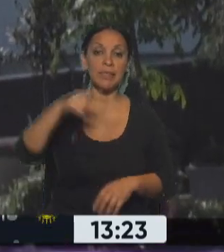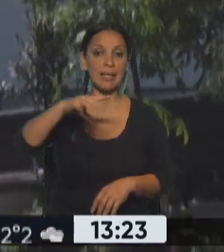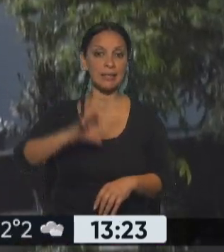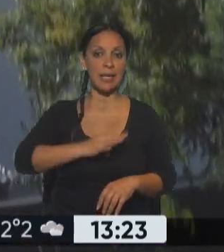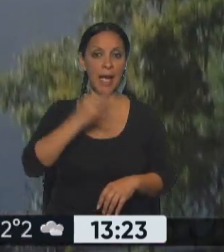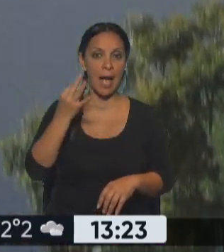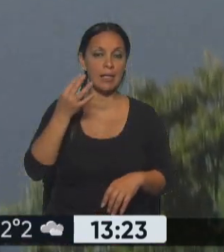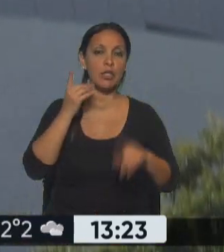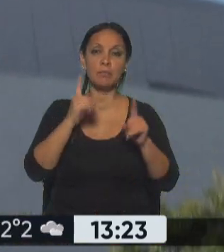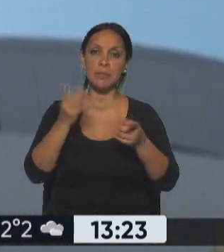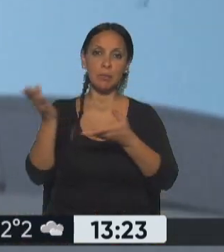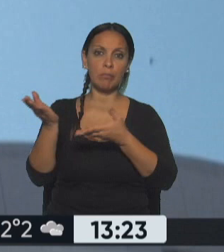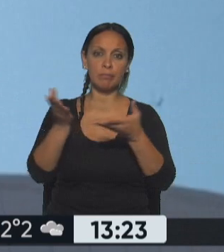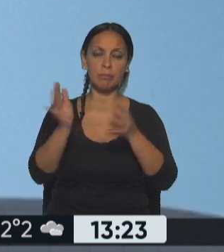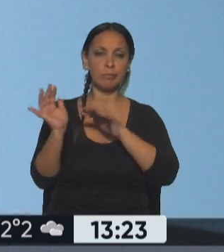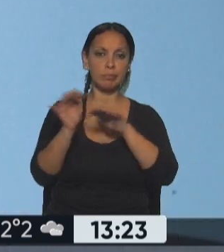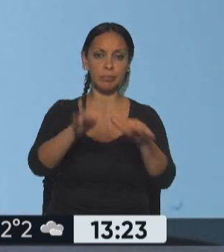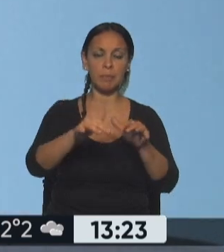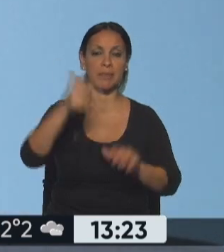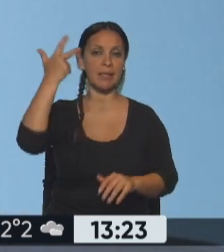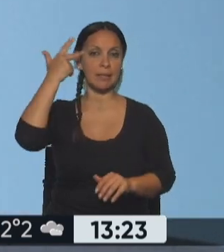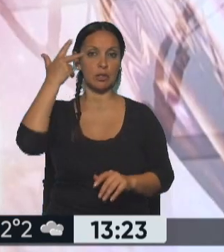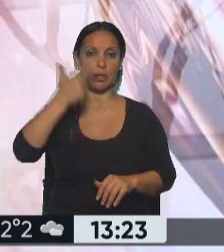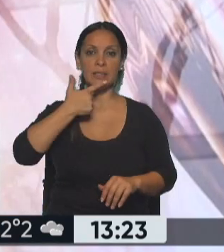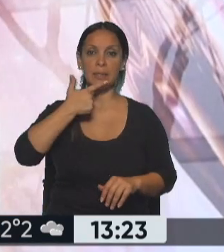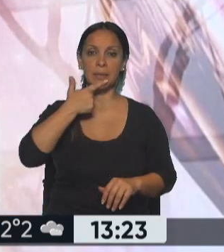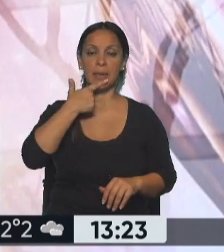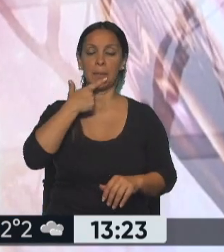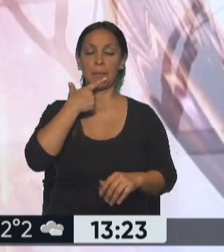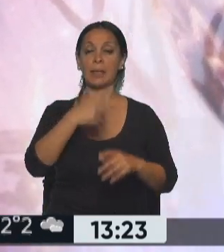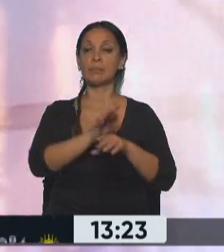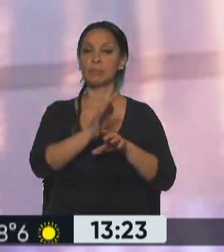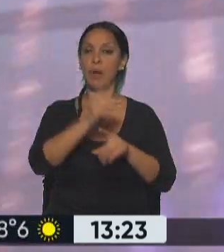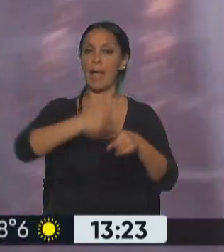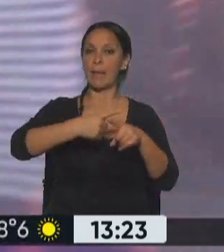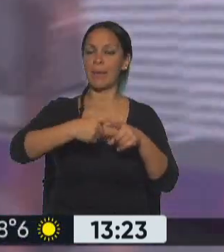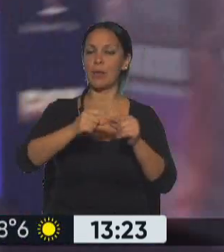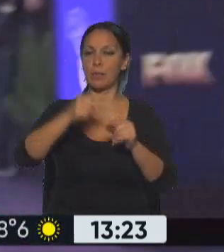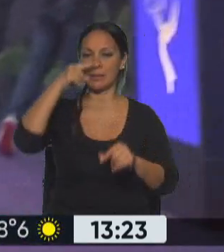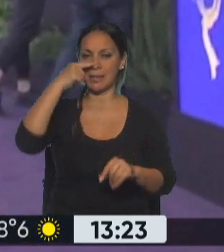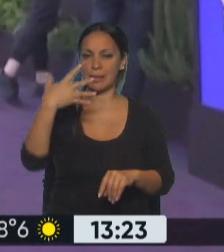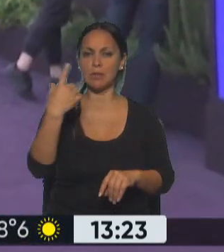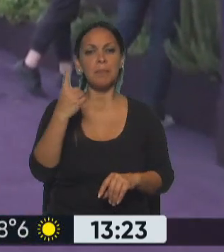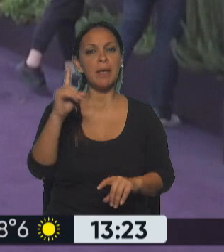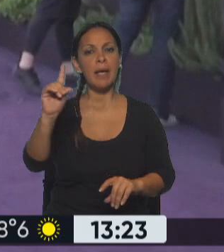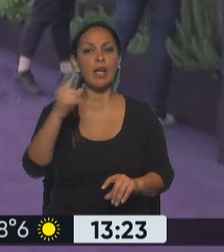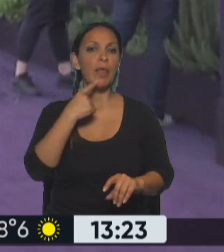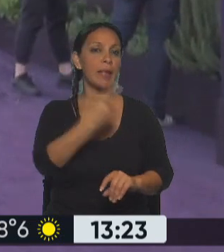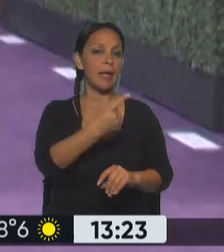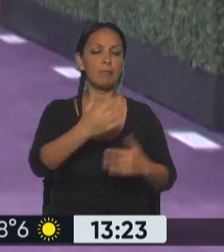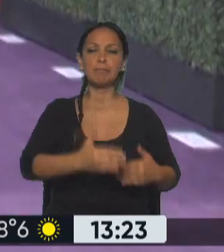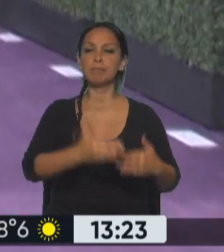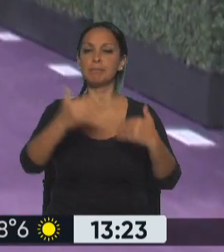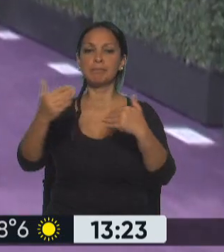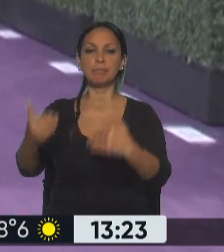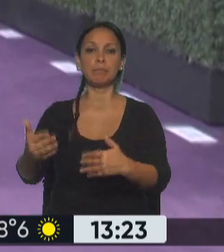o estaba programada para el 18 de septiembre en la edición número 75 pero se avisó que fueron pospuestos por